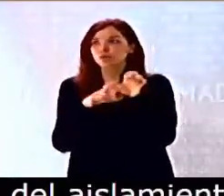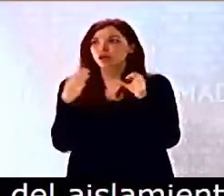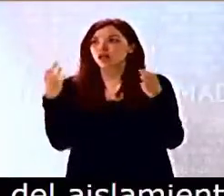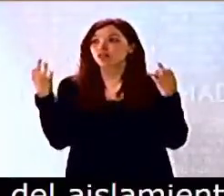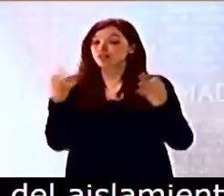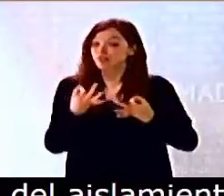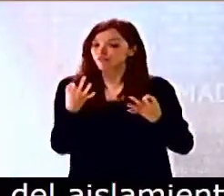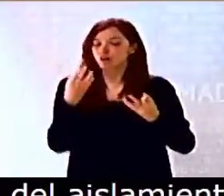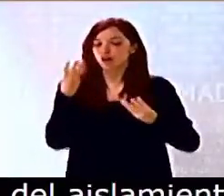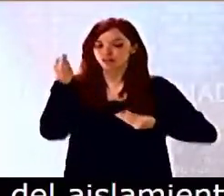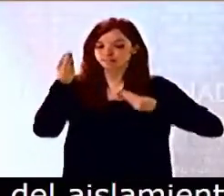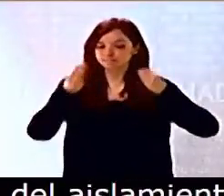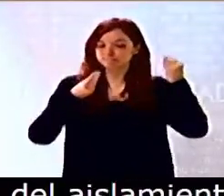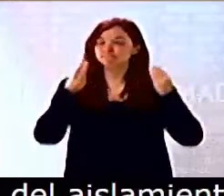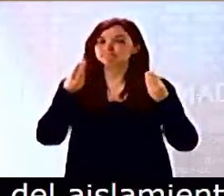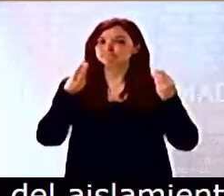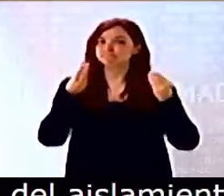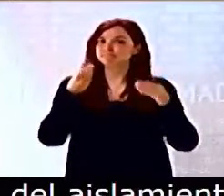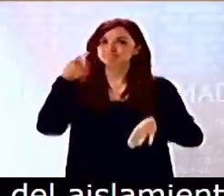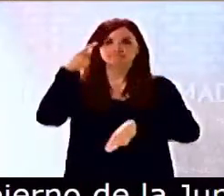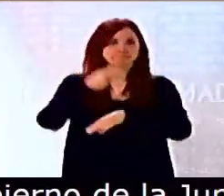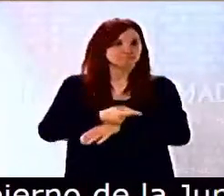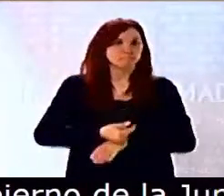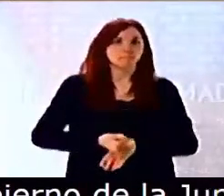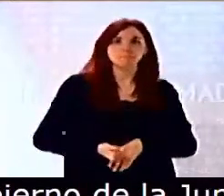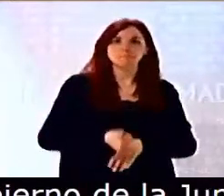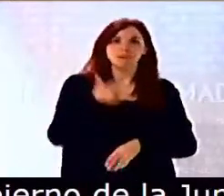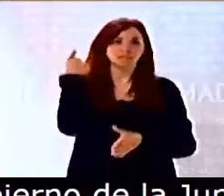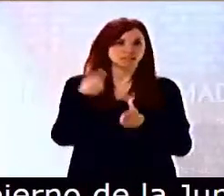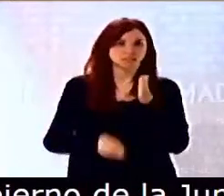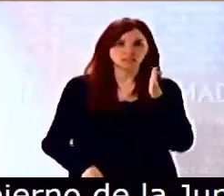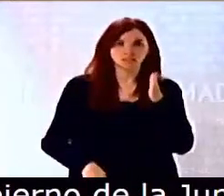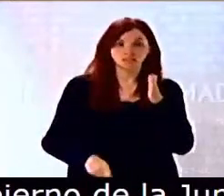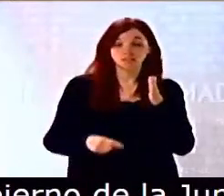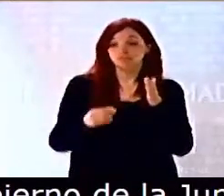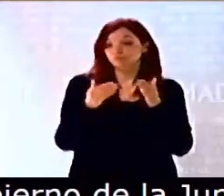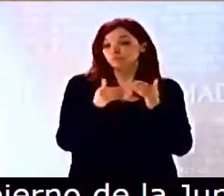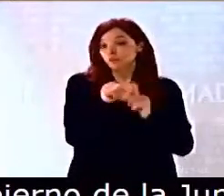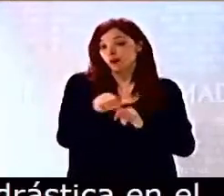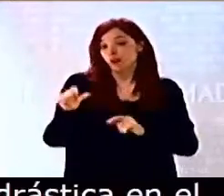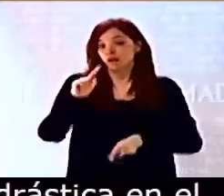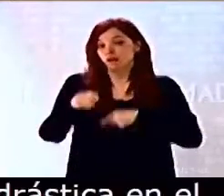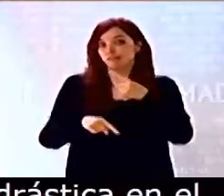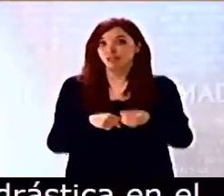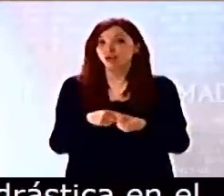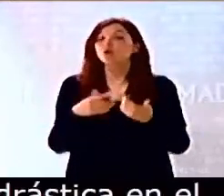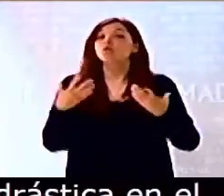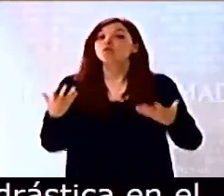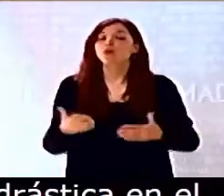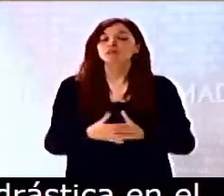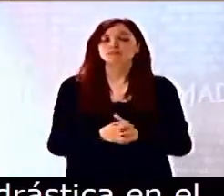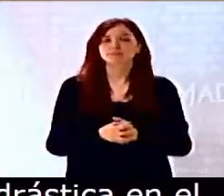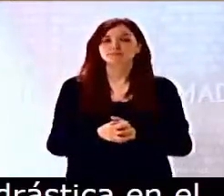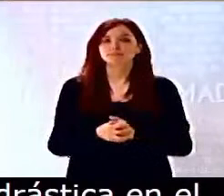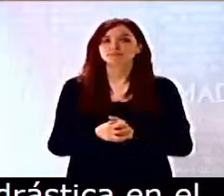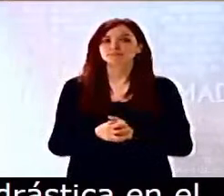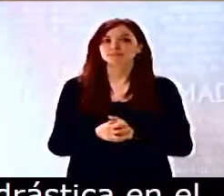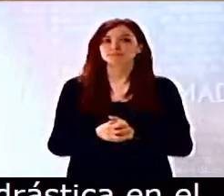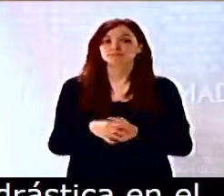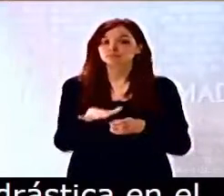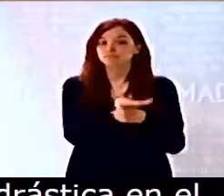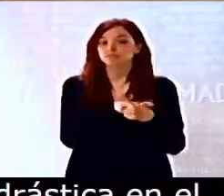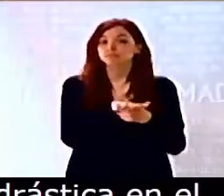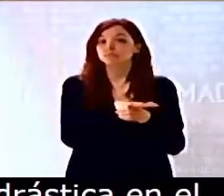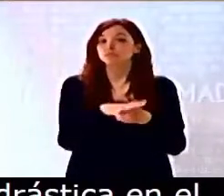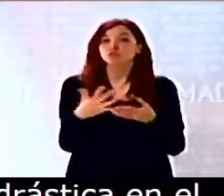adoptar una medida más drástica en el próximo Consejo de Gobierno, que sería cerrar toda la actividad